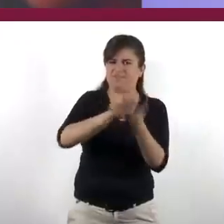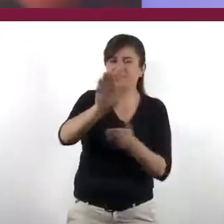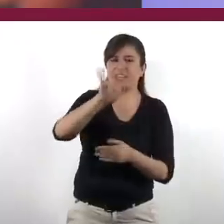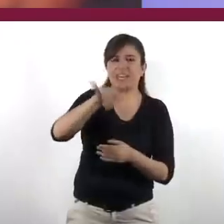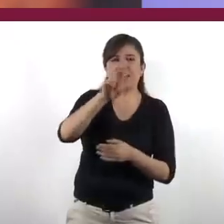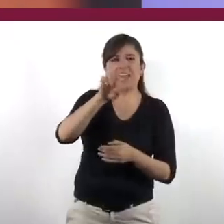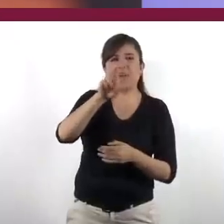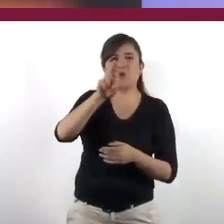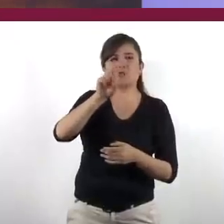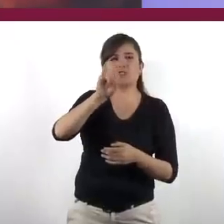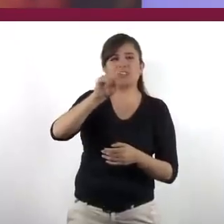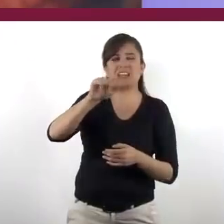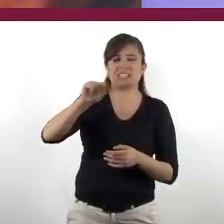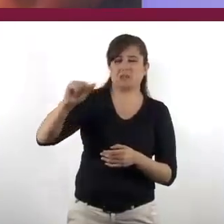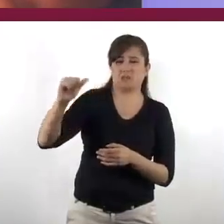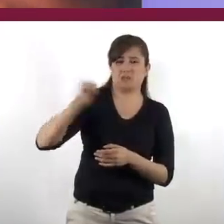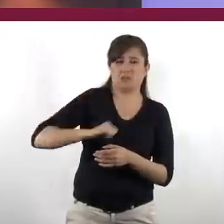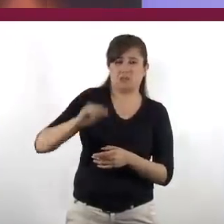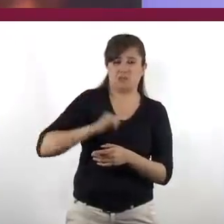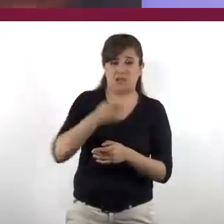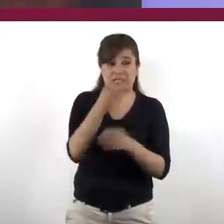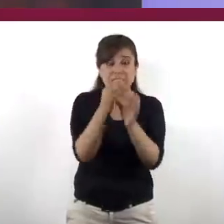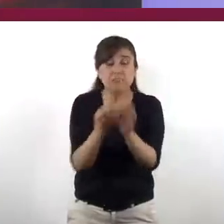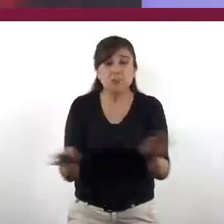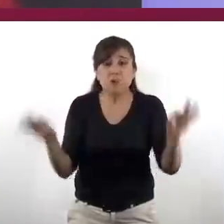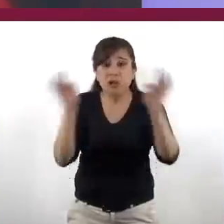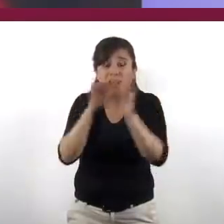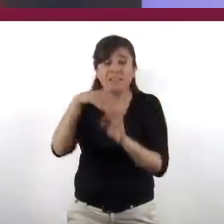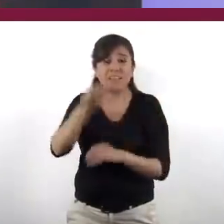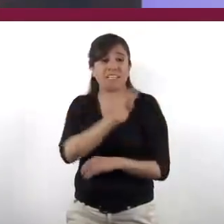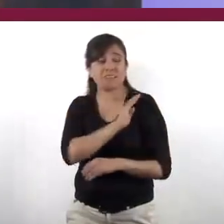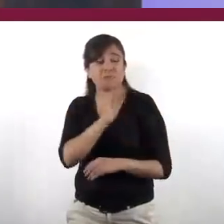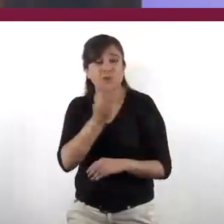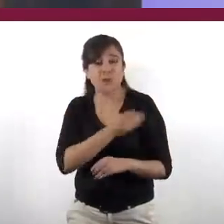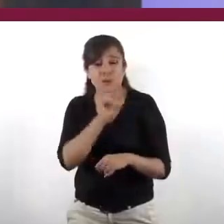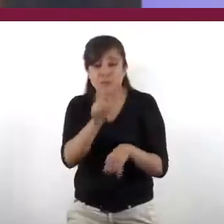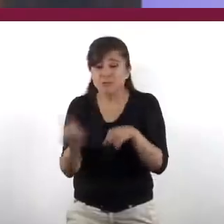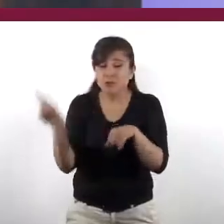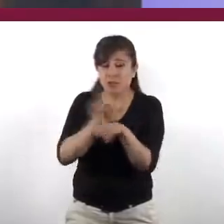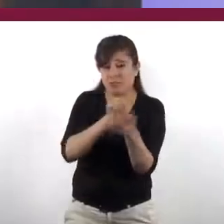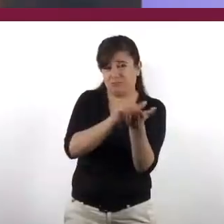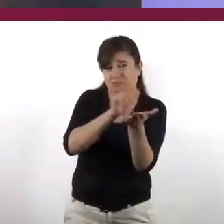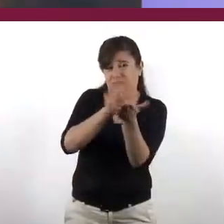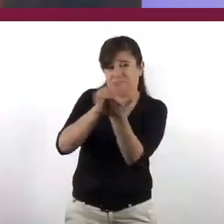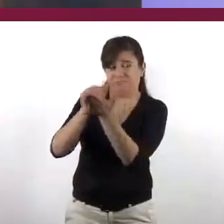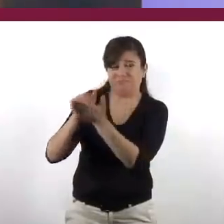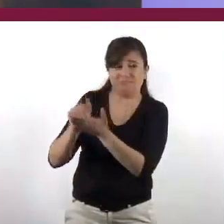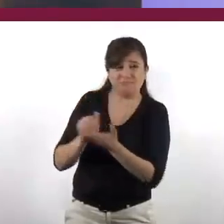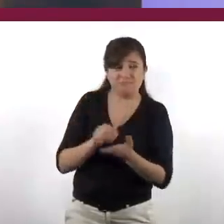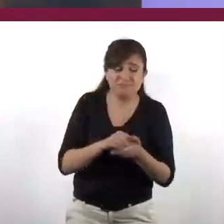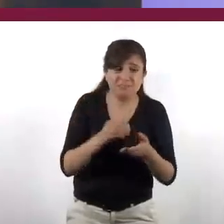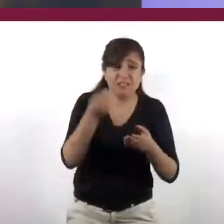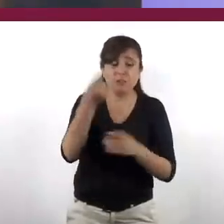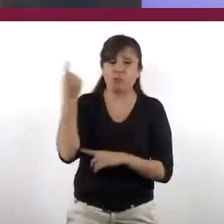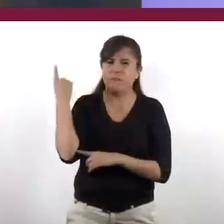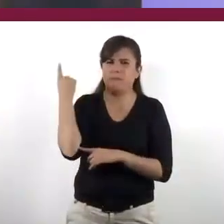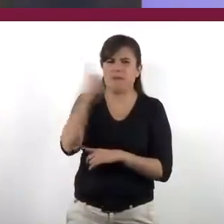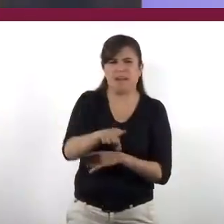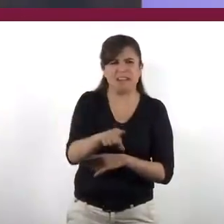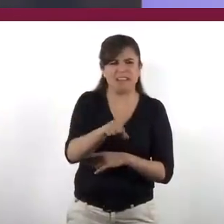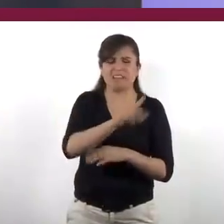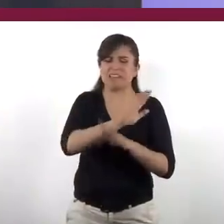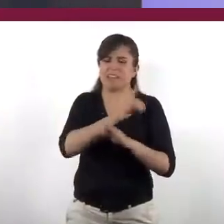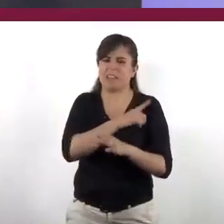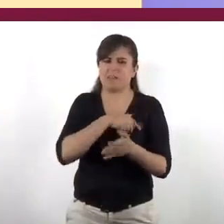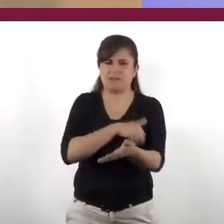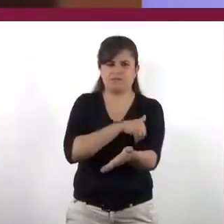importante de los territorios del Imperio Español. En un mismo día, en todas partes, con mucho sigilo, se ordena la